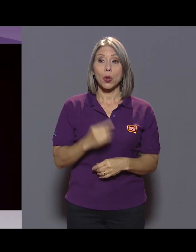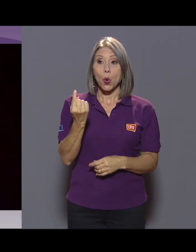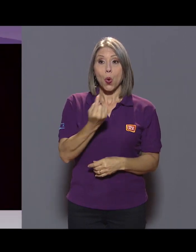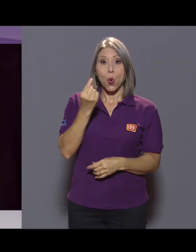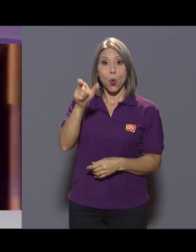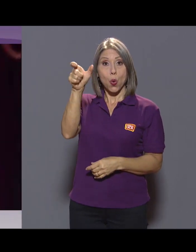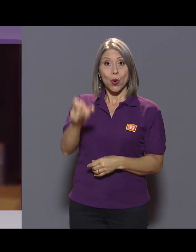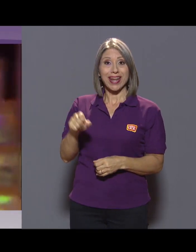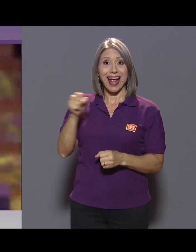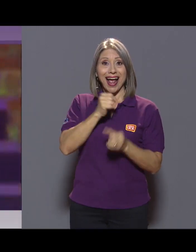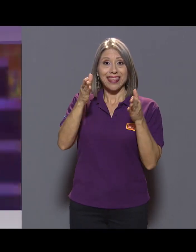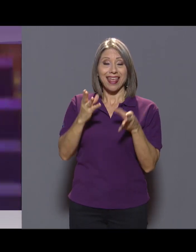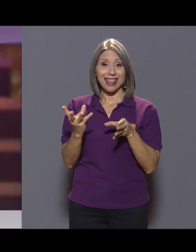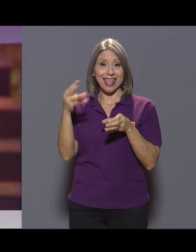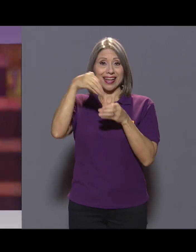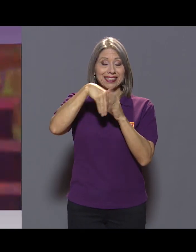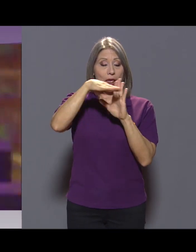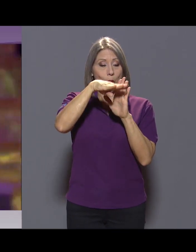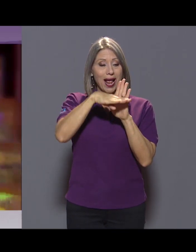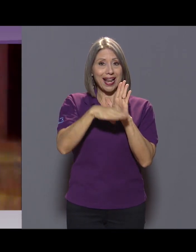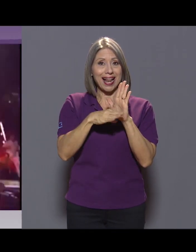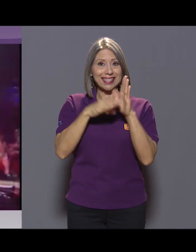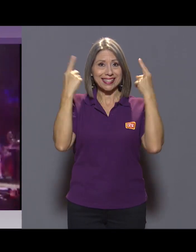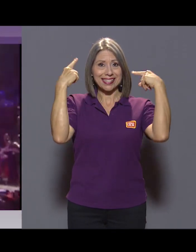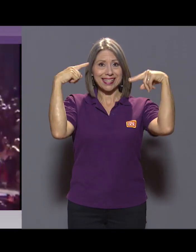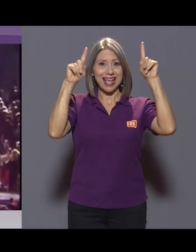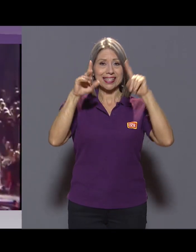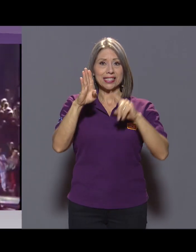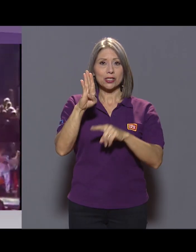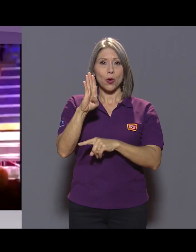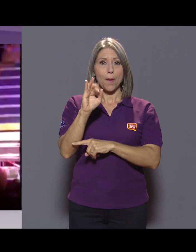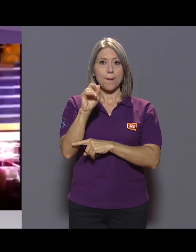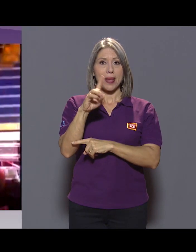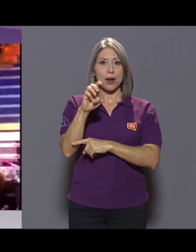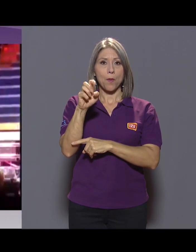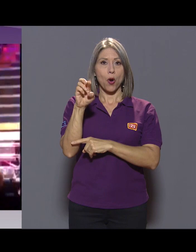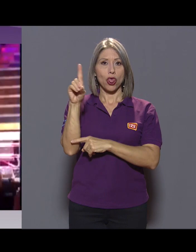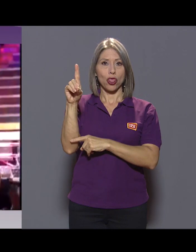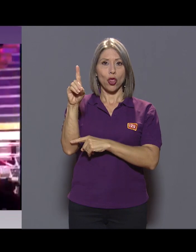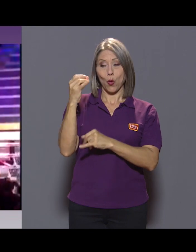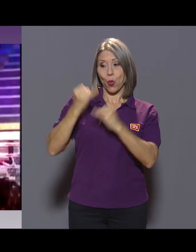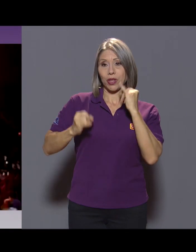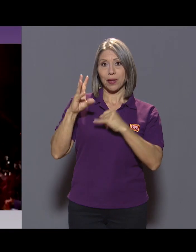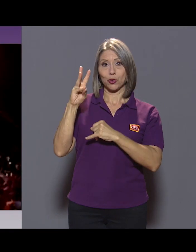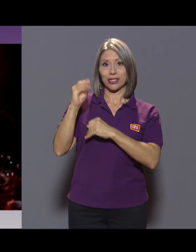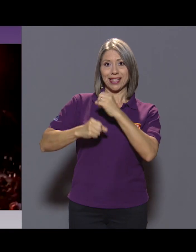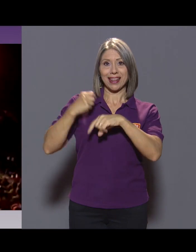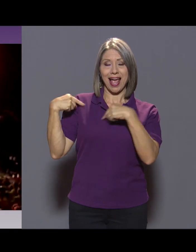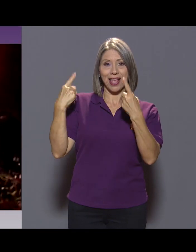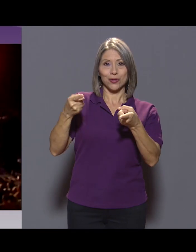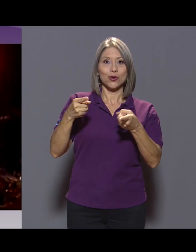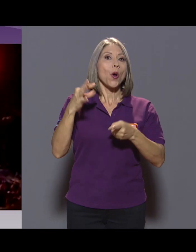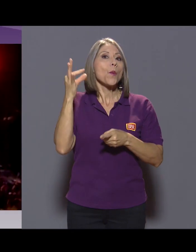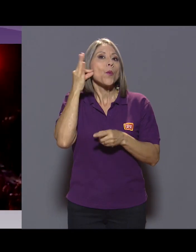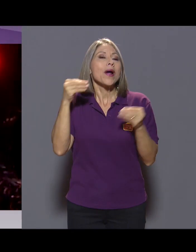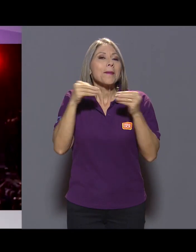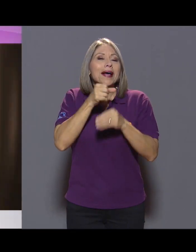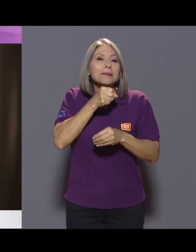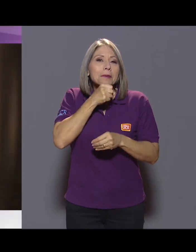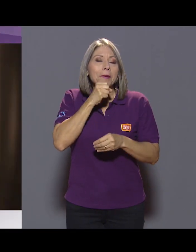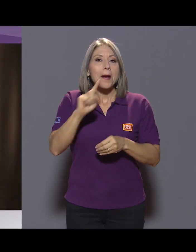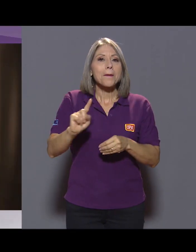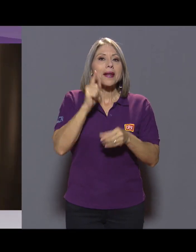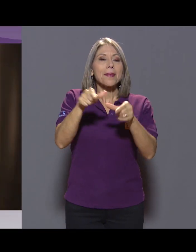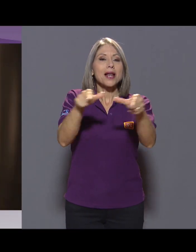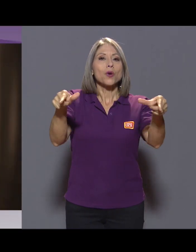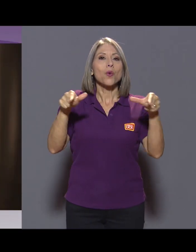Es la única cantante que ha ingresado a las listas de éxito Billboard durante las últimas seis décadas, y es la mujer de mayor edad que ha